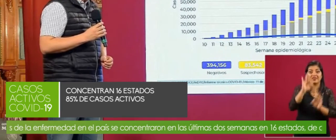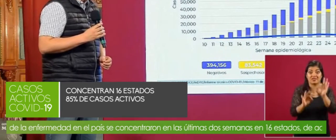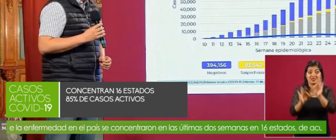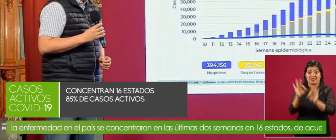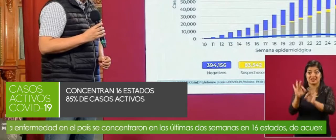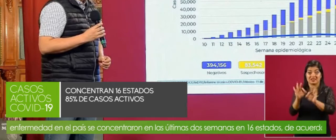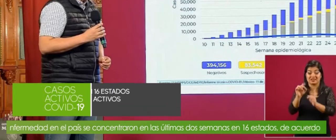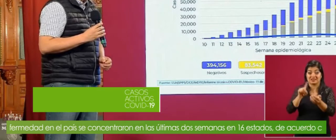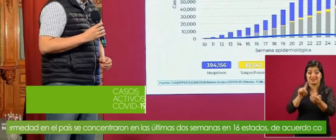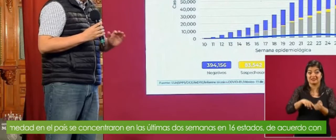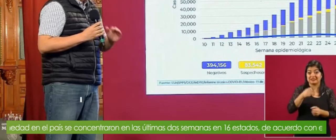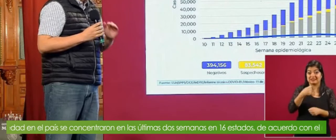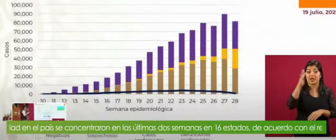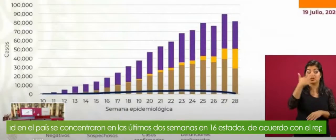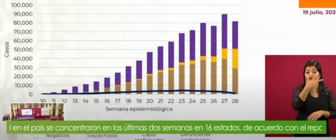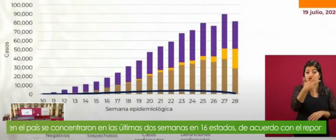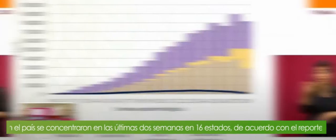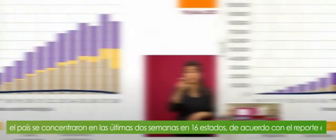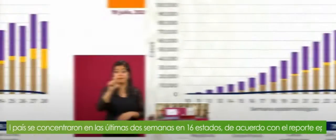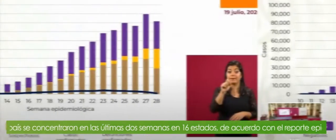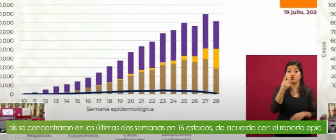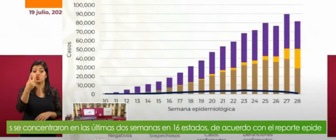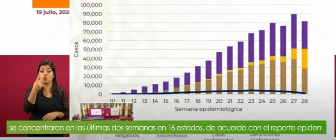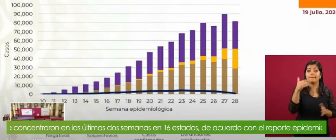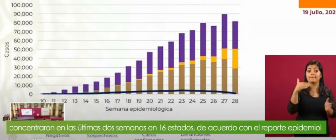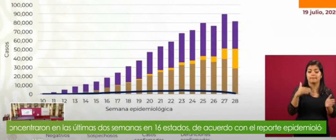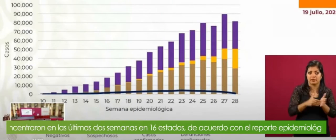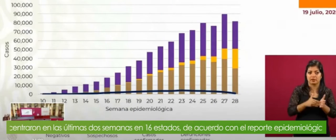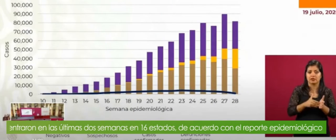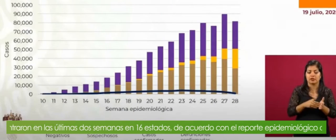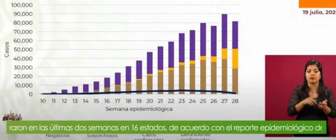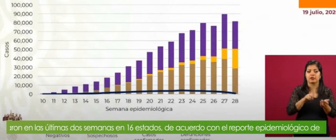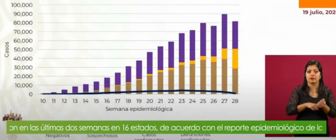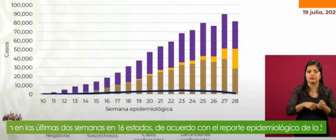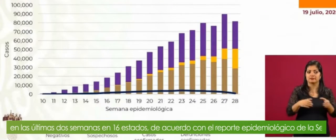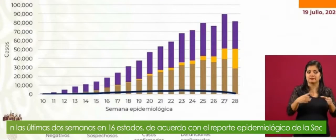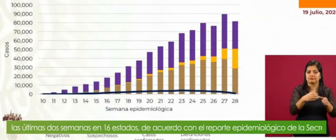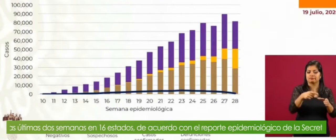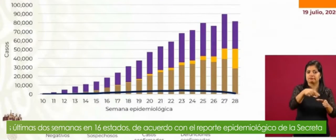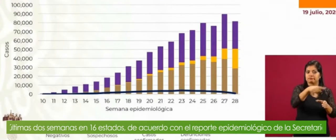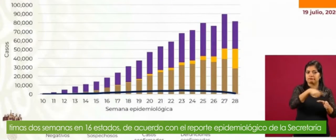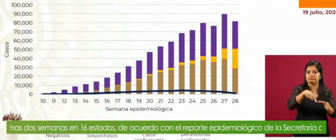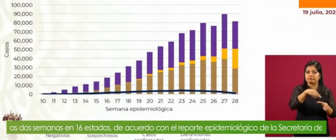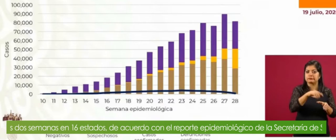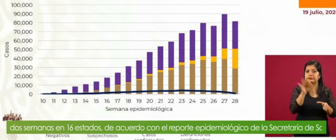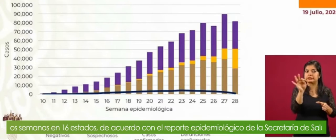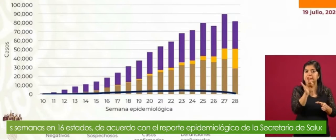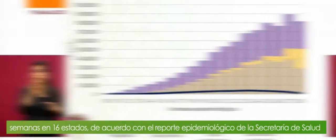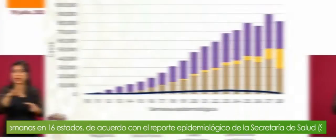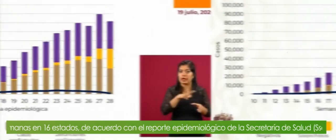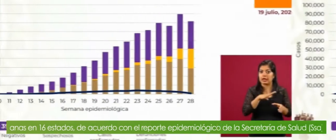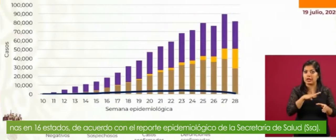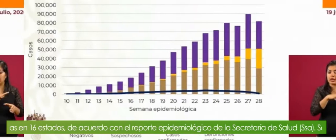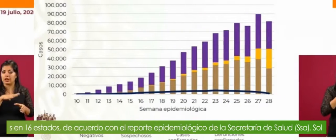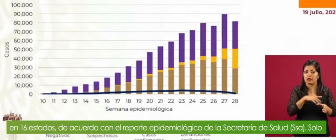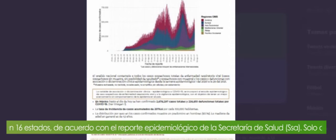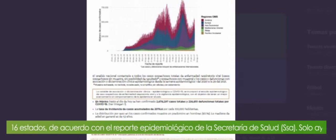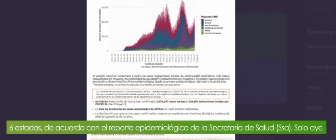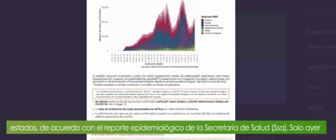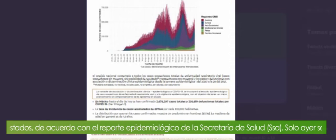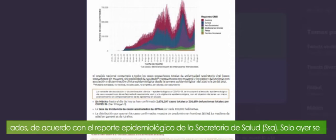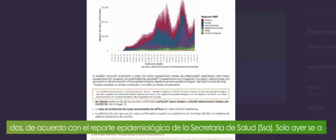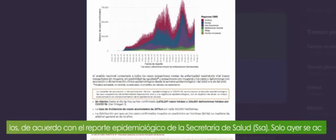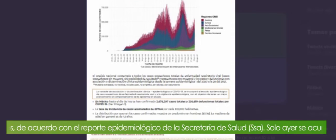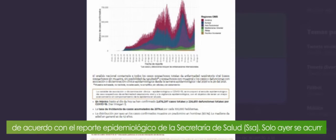país se concentran en las últimas dos semanas en 16 estados, de acuerdo con el reporte epidemiológico de la Secretaría de Salud.